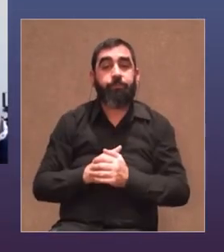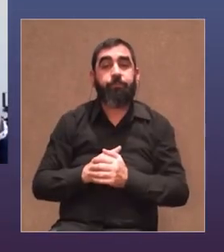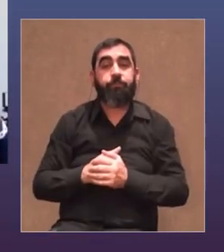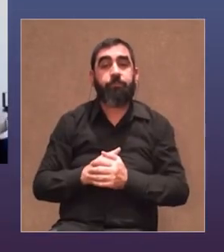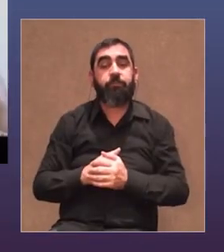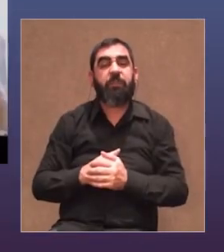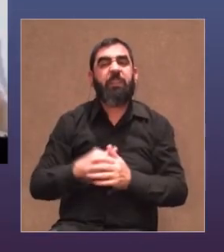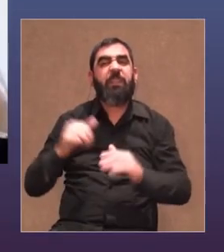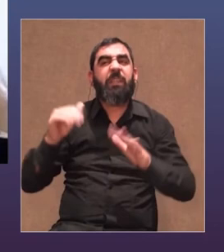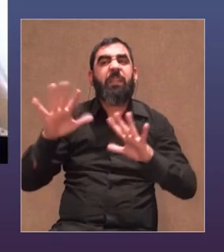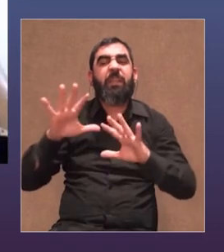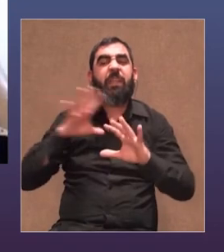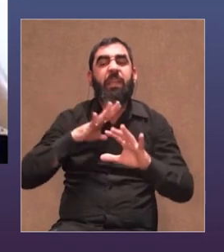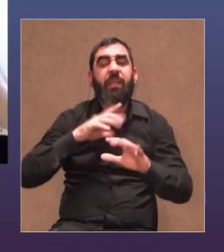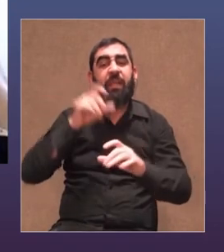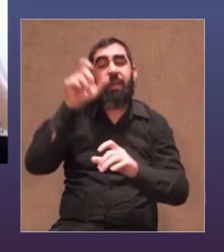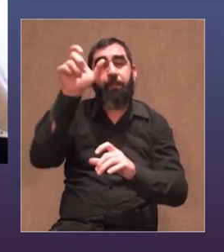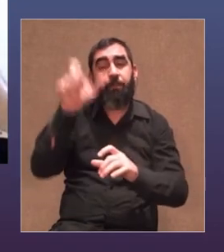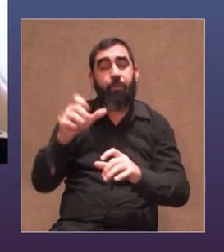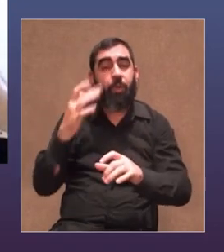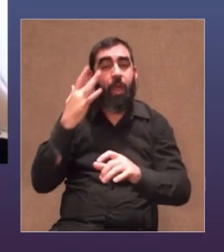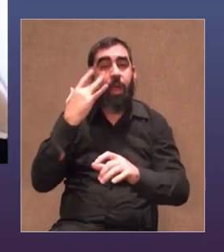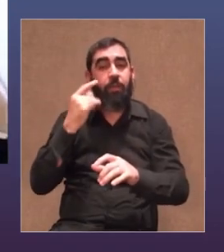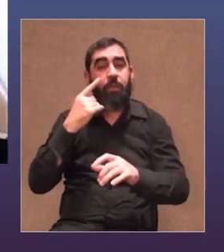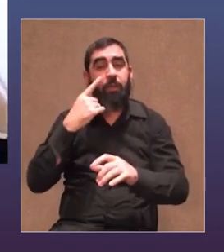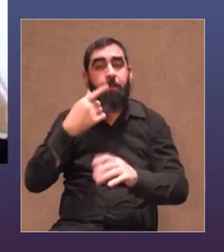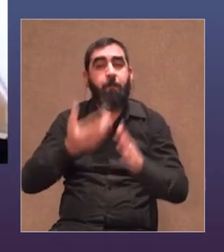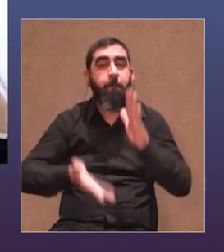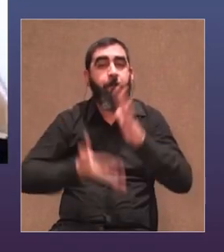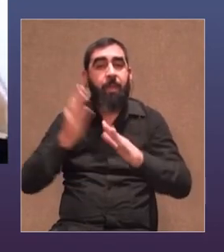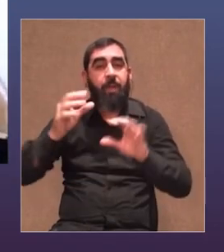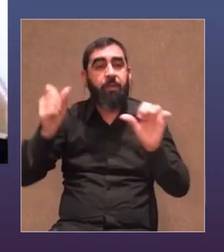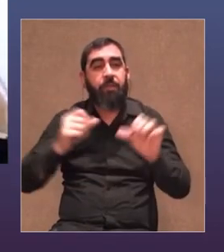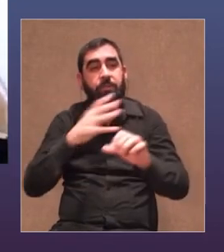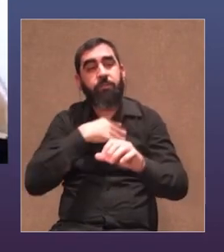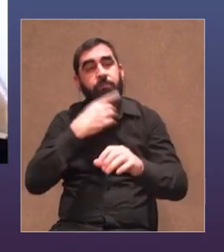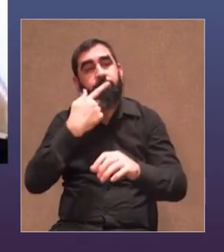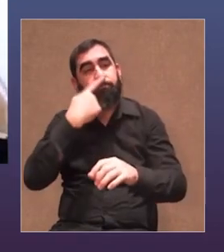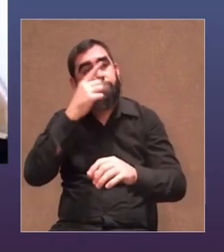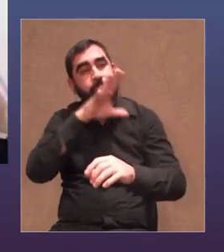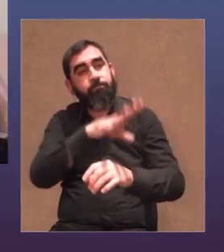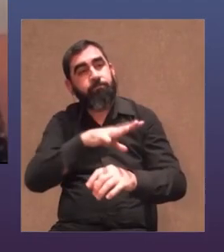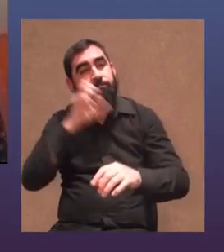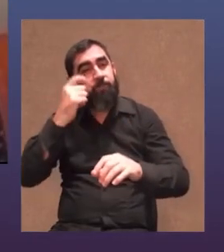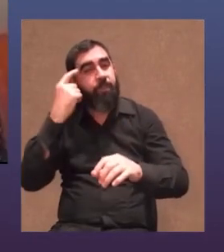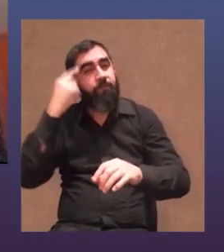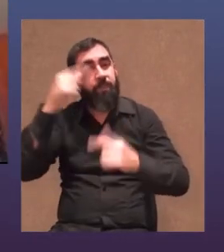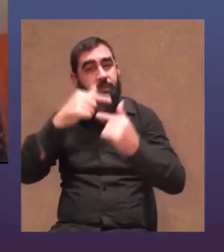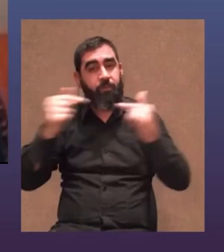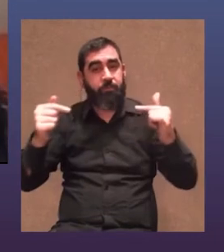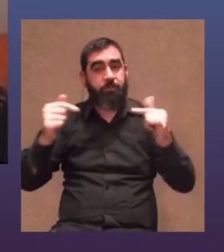¿Qué obras o artistas los inspiran? Margarita.